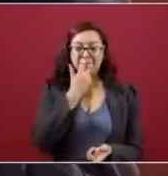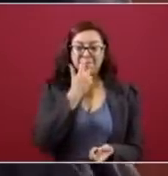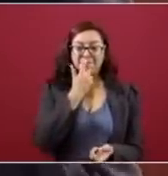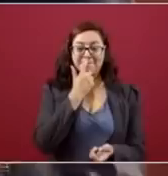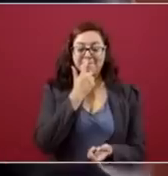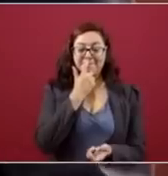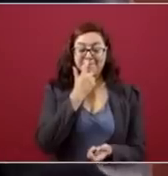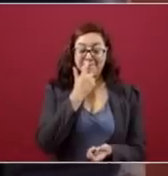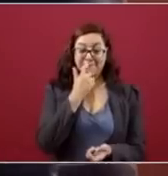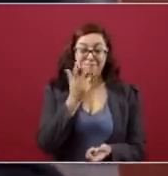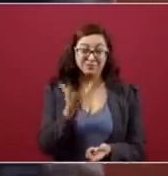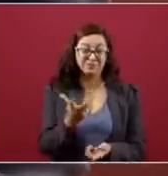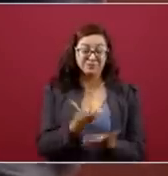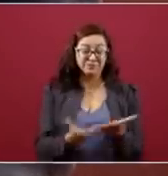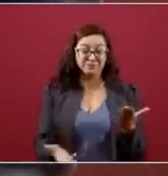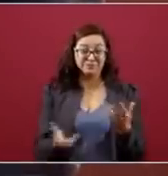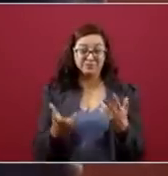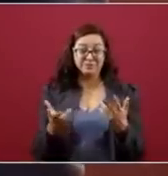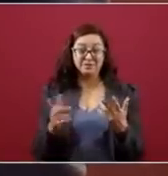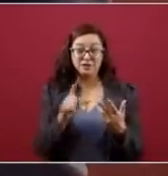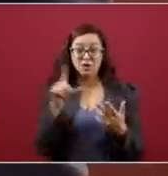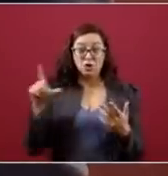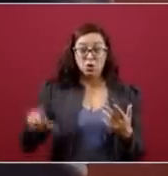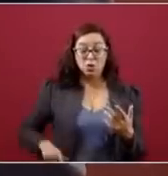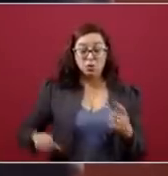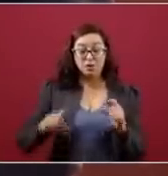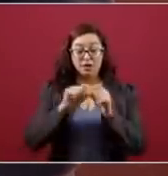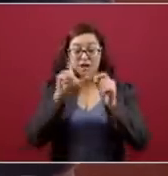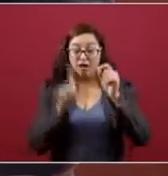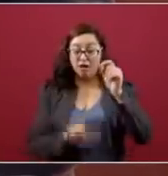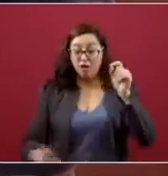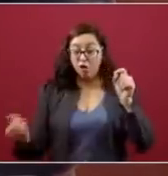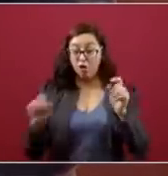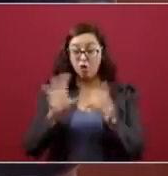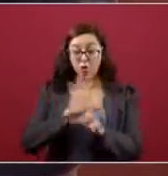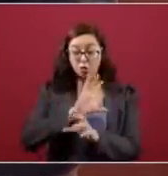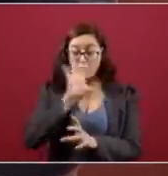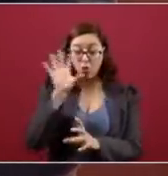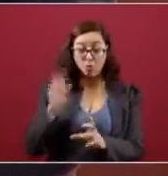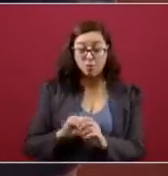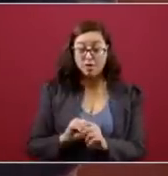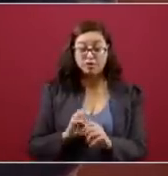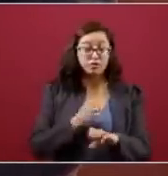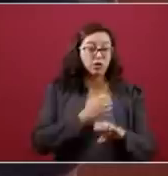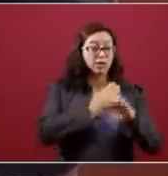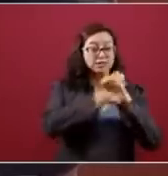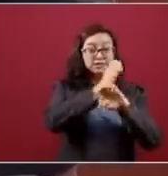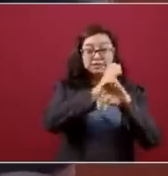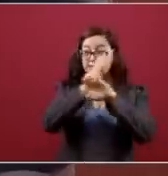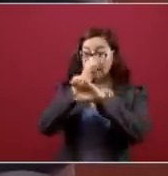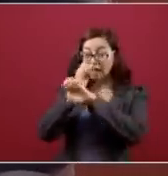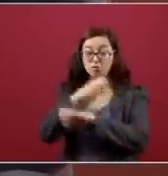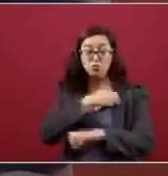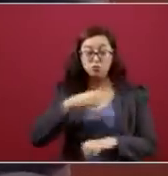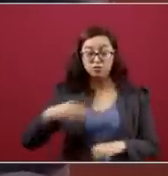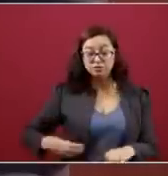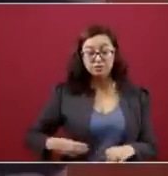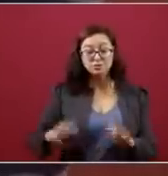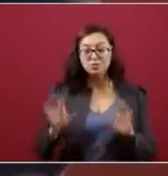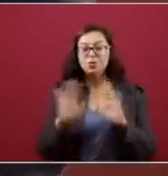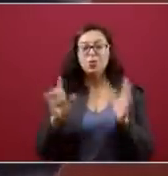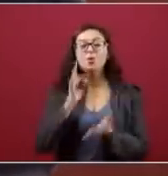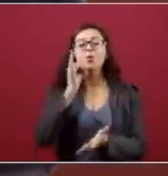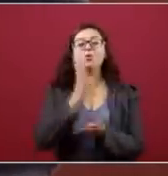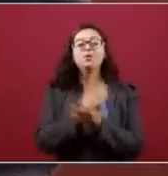conjunto, del gobierno de la República, de los gobiernos estatales, municipales, no, solo del